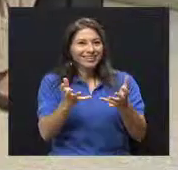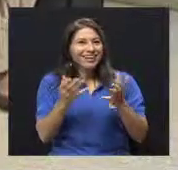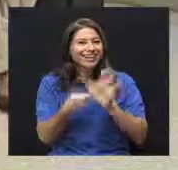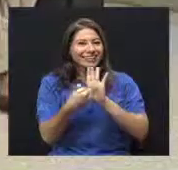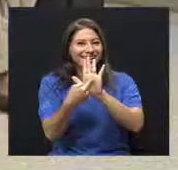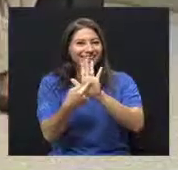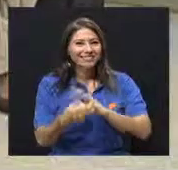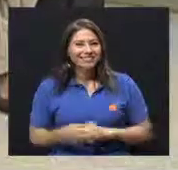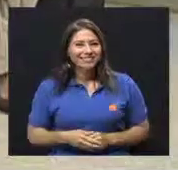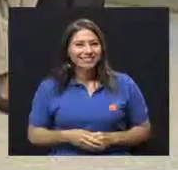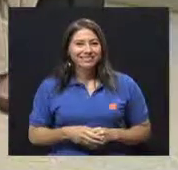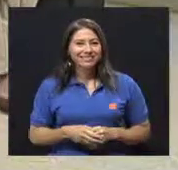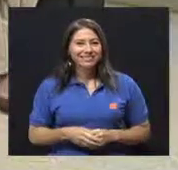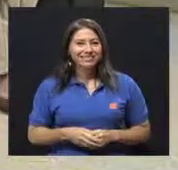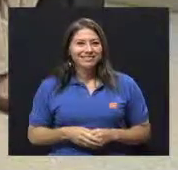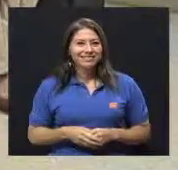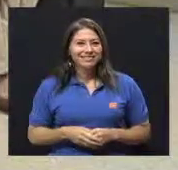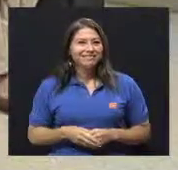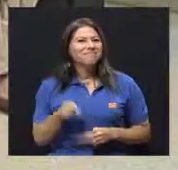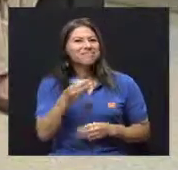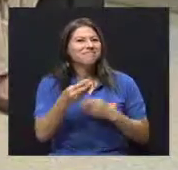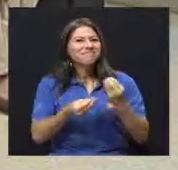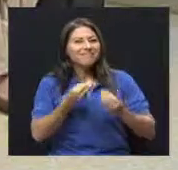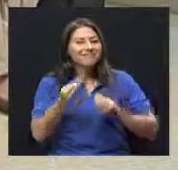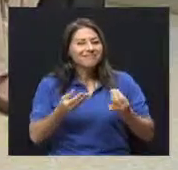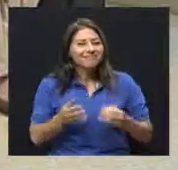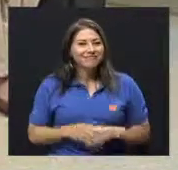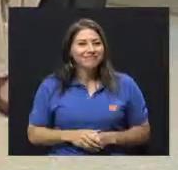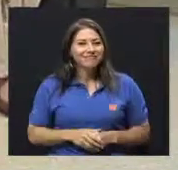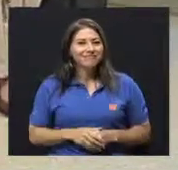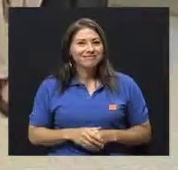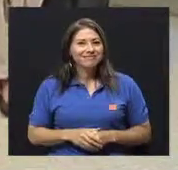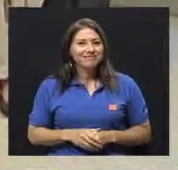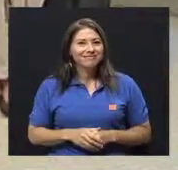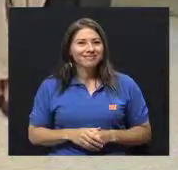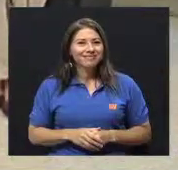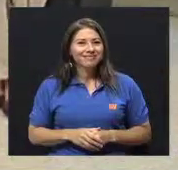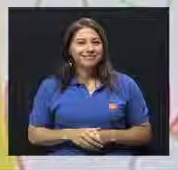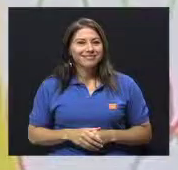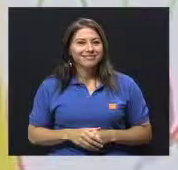quiere. Enséñelo, Jimena. Ay. ¿De qué se trata?